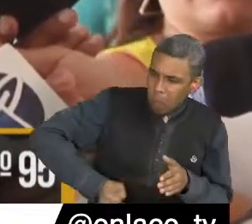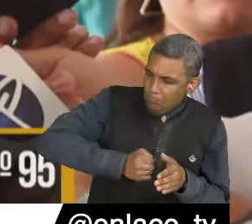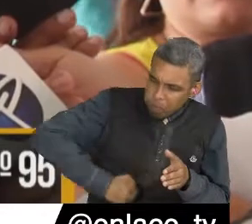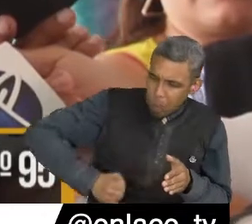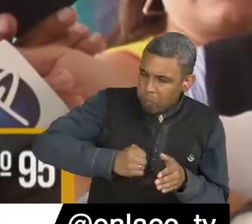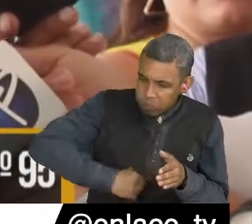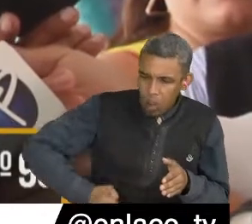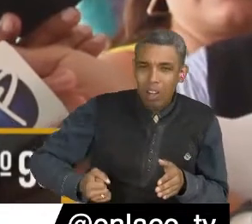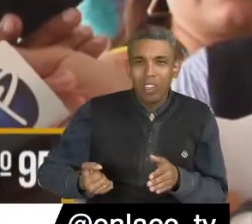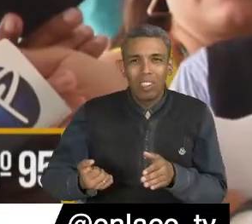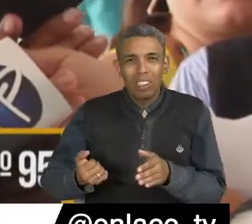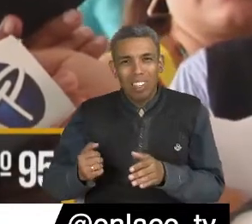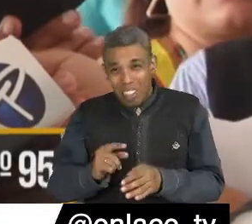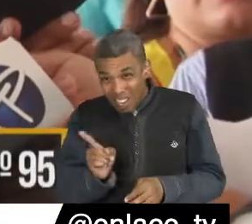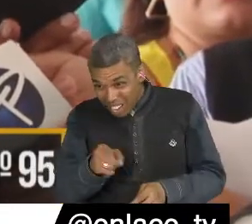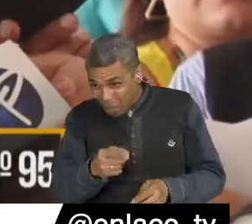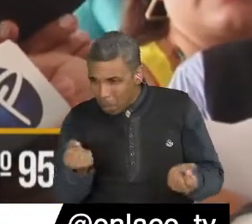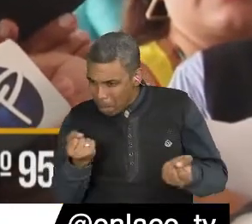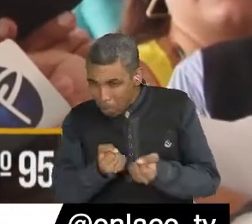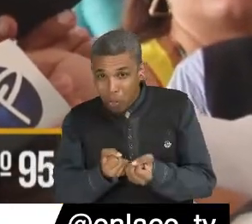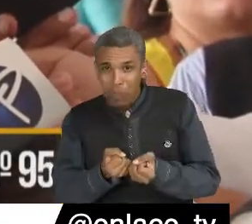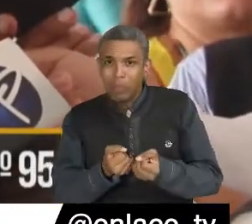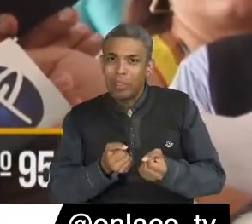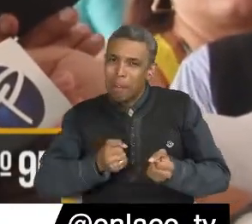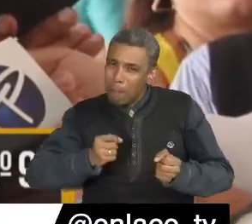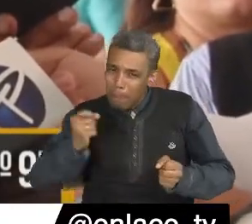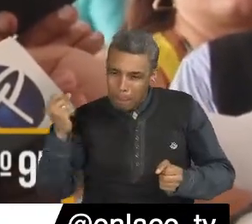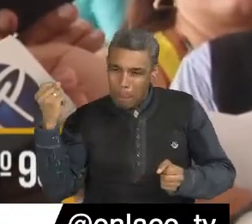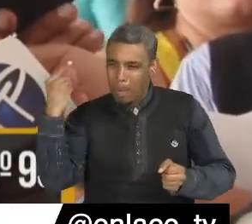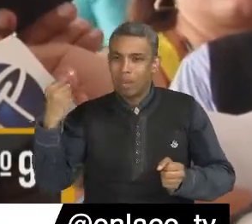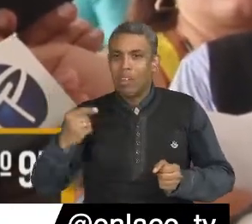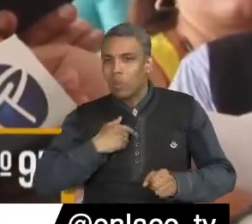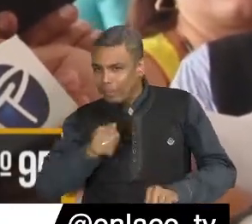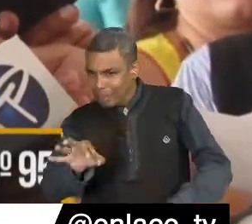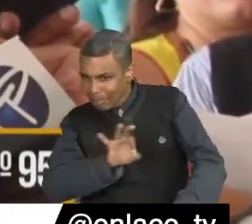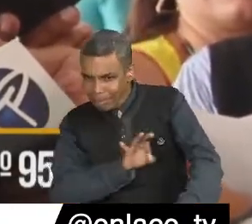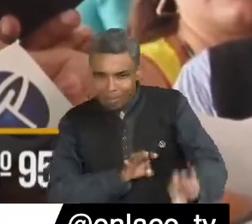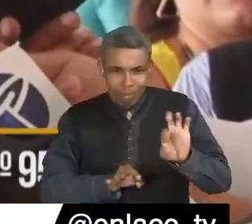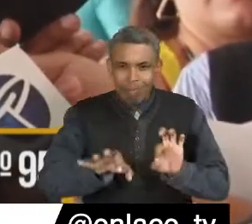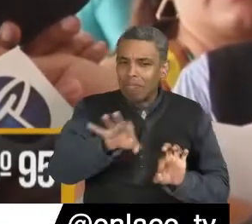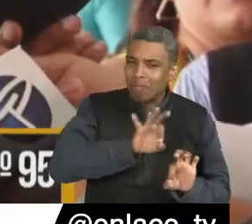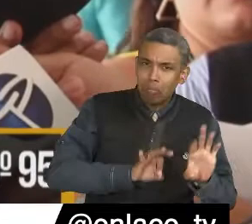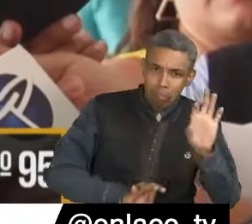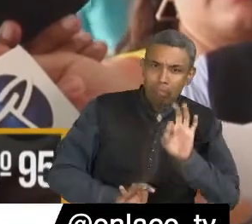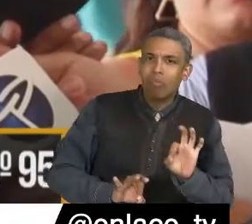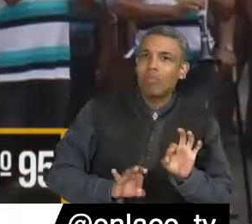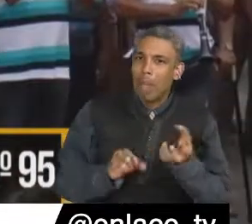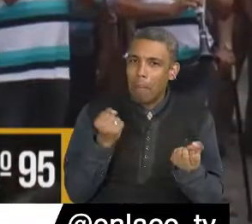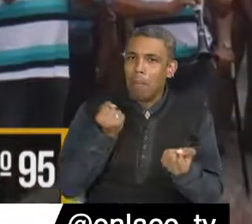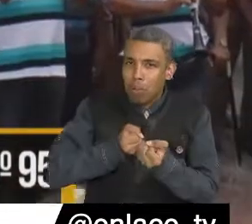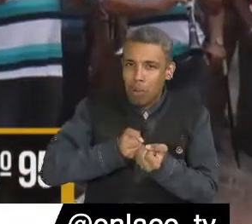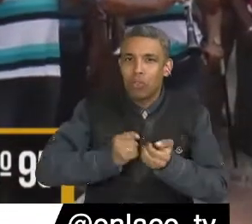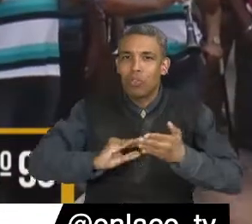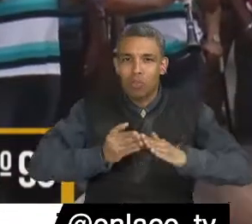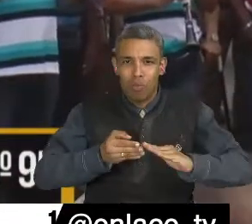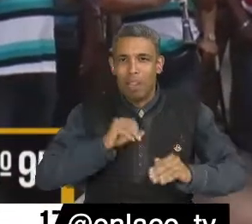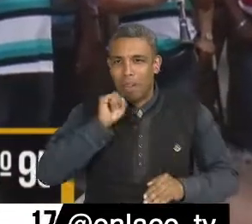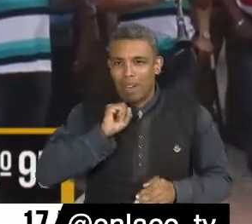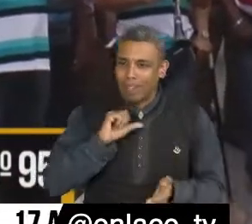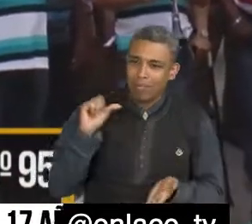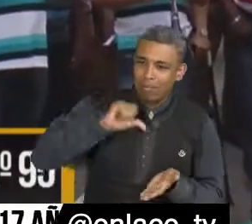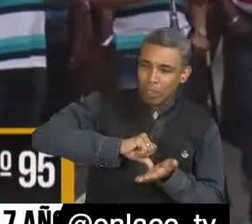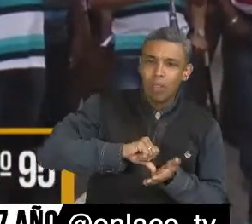como el Festival de Bandas también, que no solo en las nuestras, sino que vienen bandas de otro lado. El Encuentro Cultural de